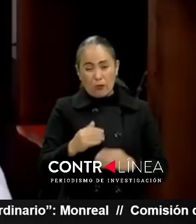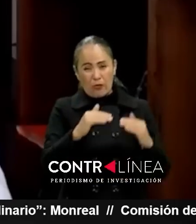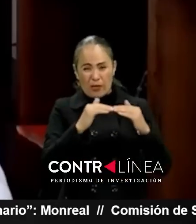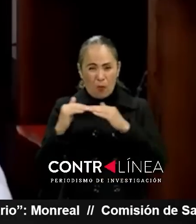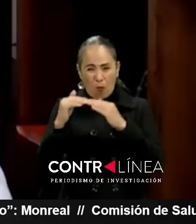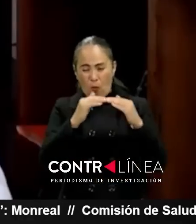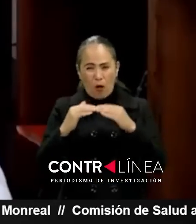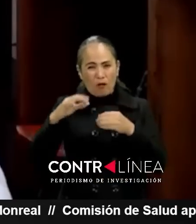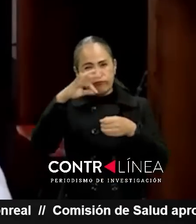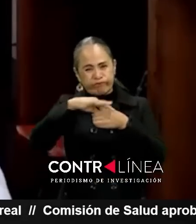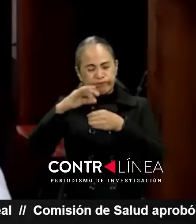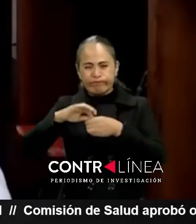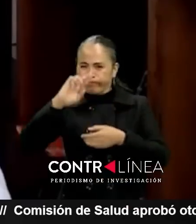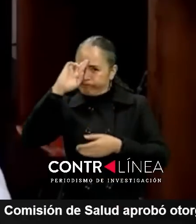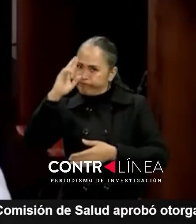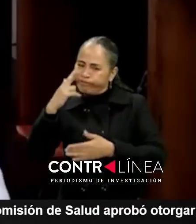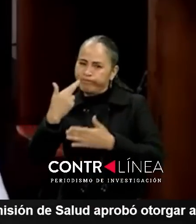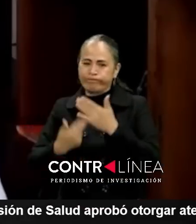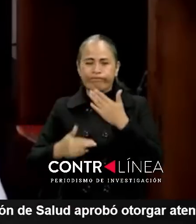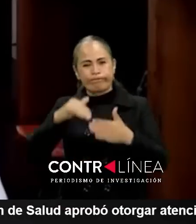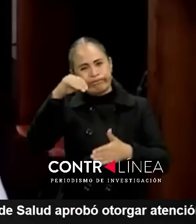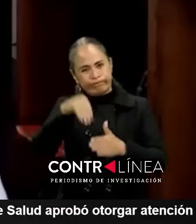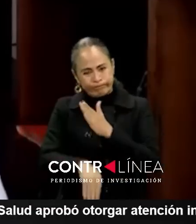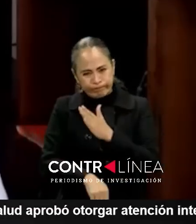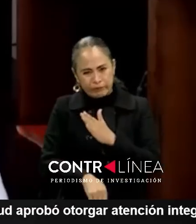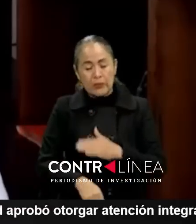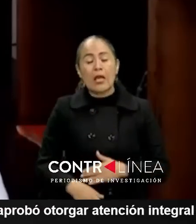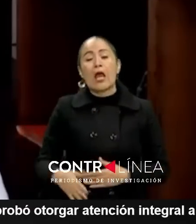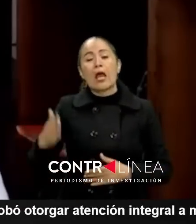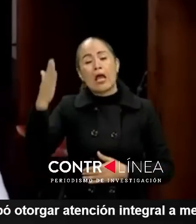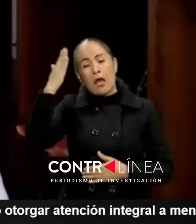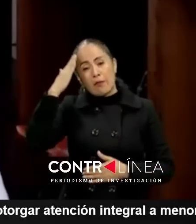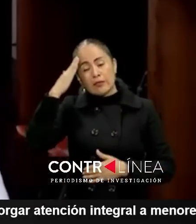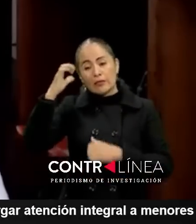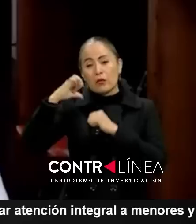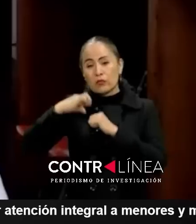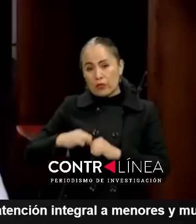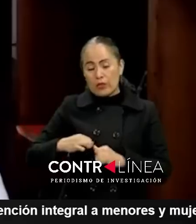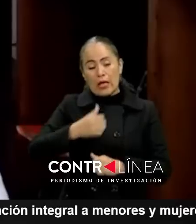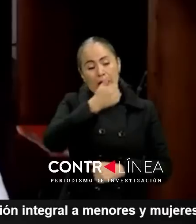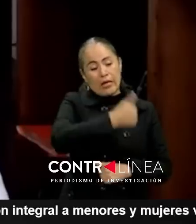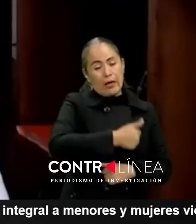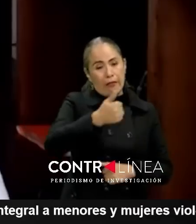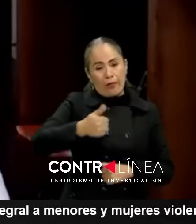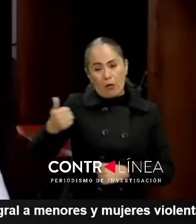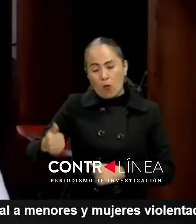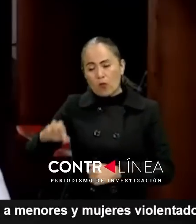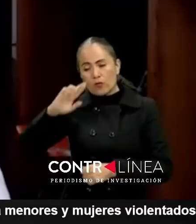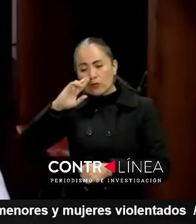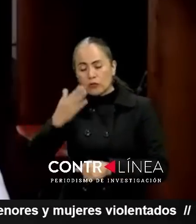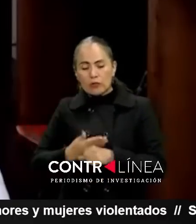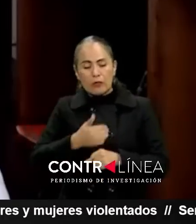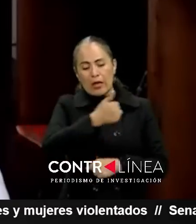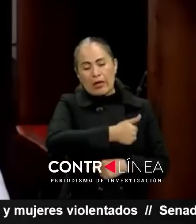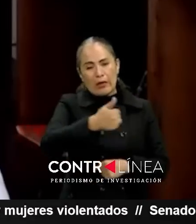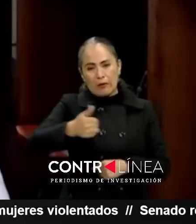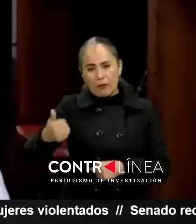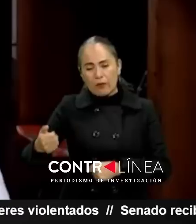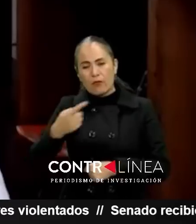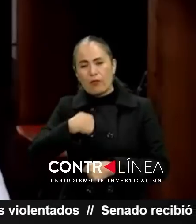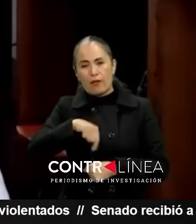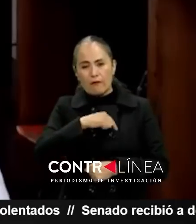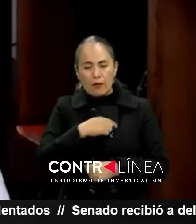democracia. Insisto, todas las autoridades, en el ámbito de nuestras respectivas competencias, debemos actuar con